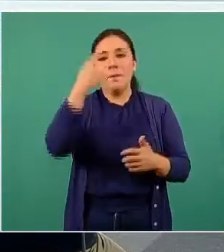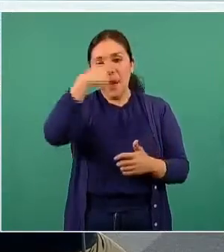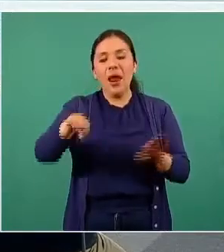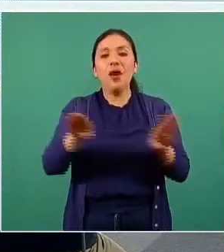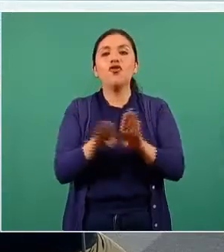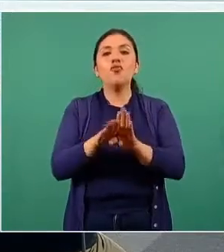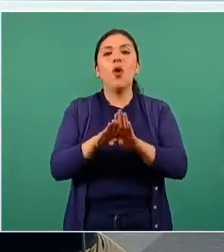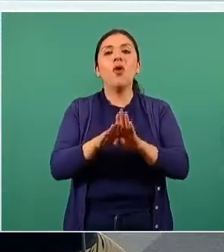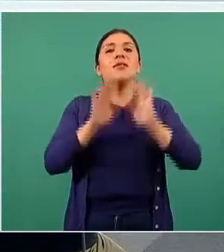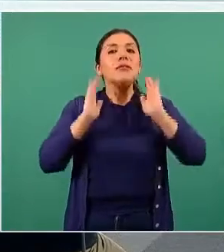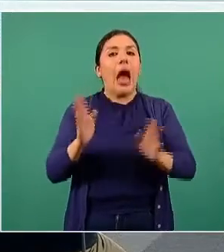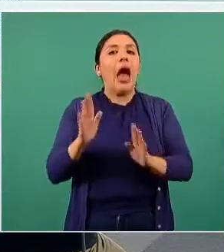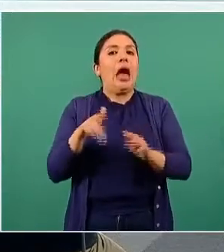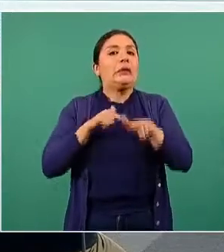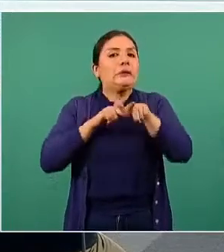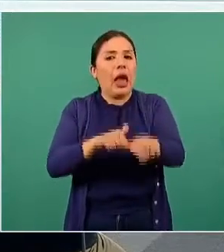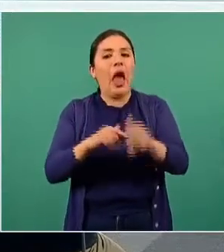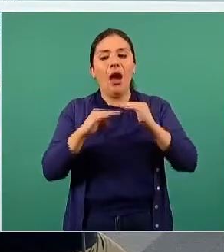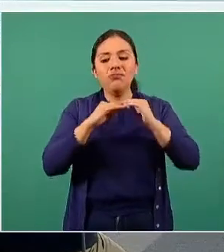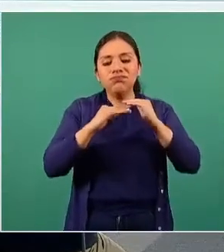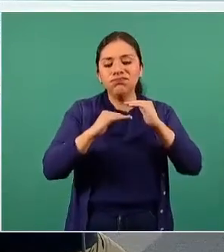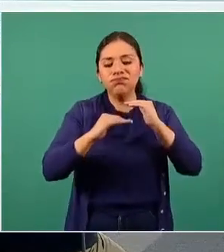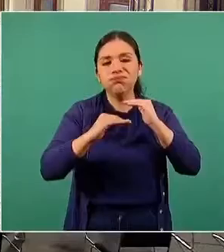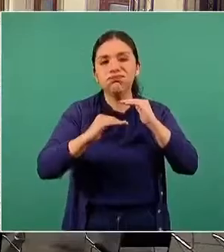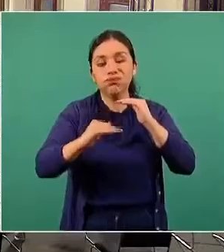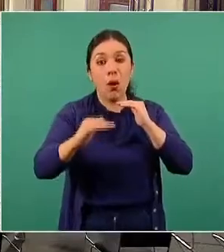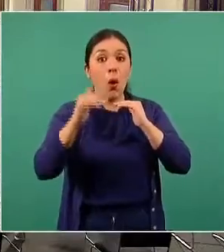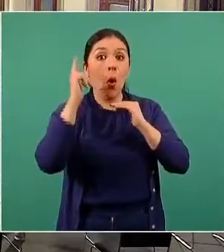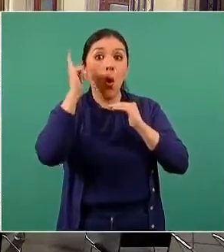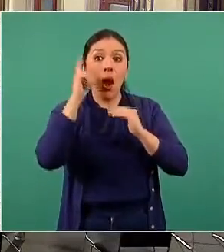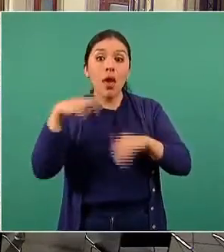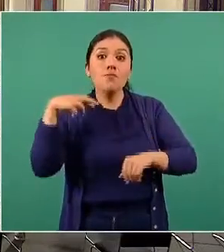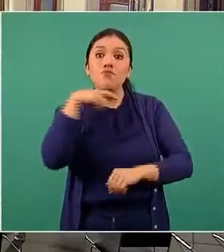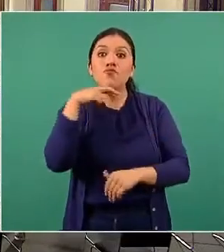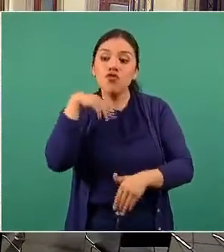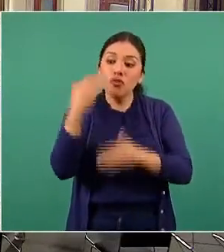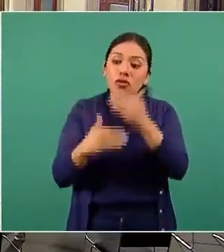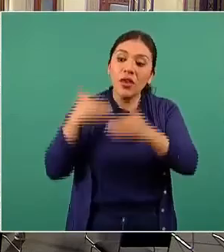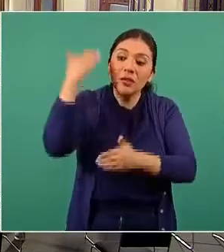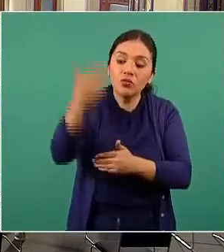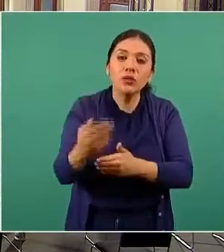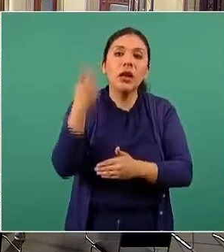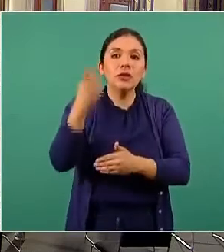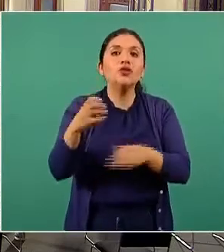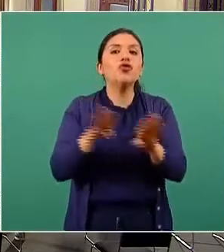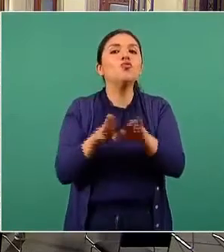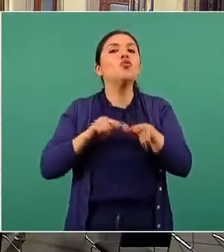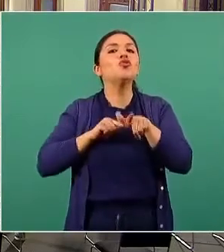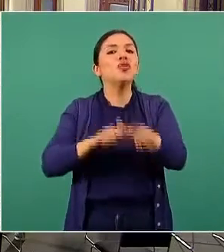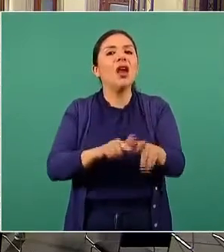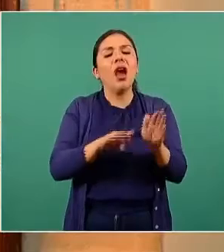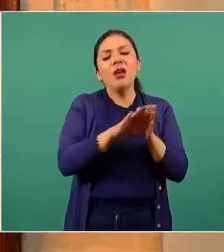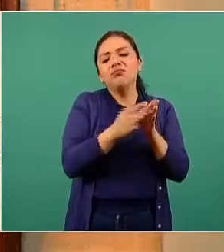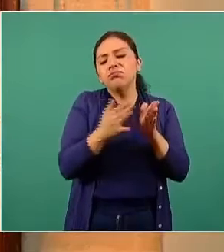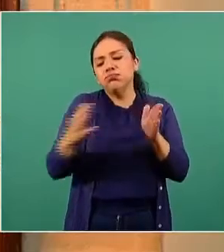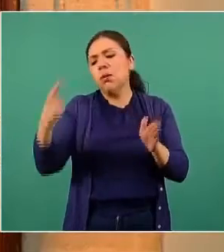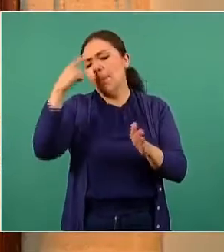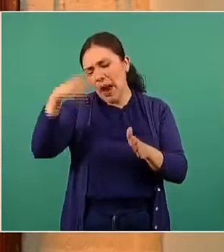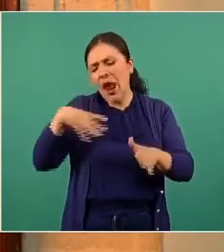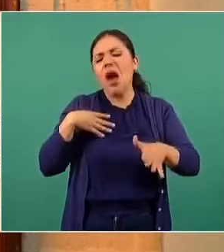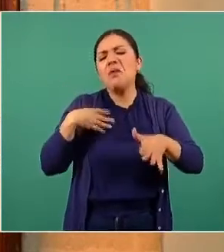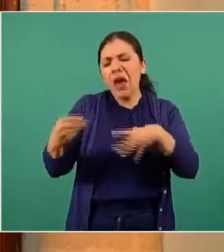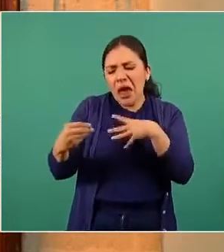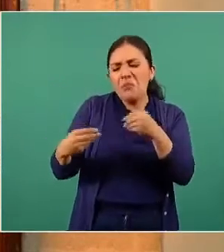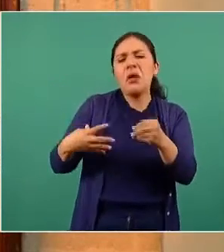basal, digamos, o este ya comportamiento basal que en su momento representará obviamente un continuum de transmisión,